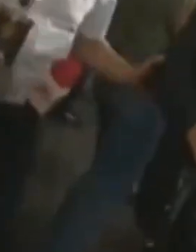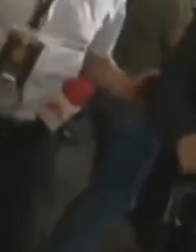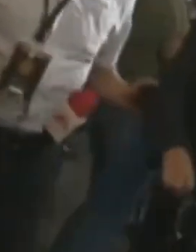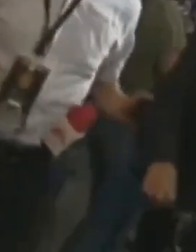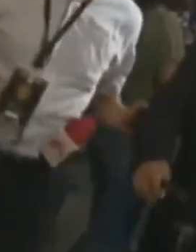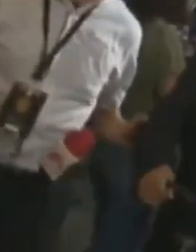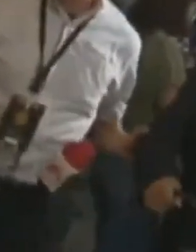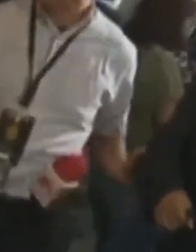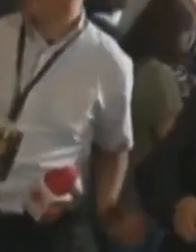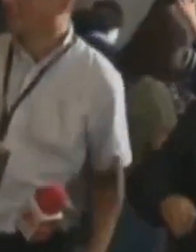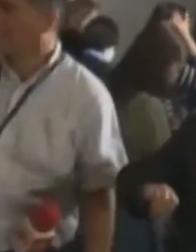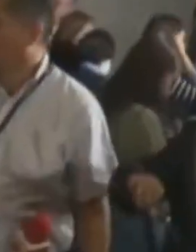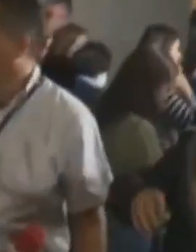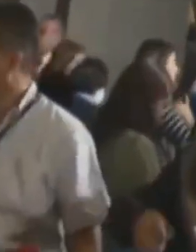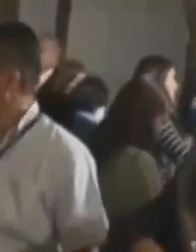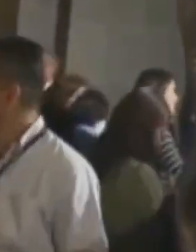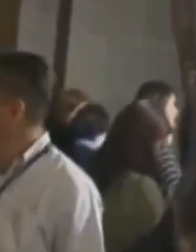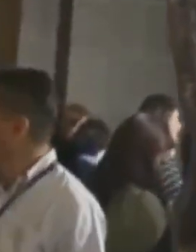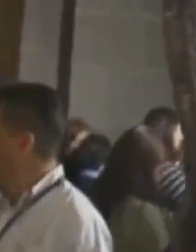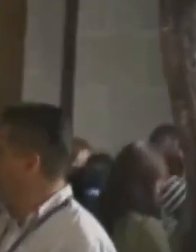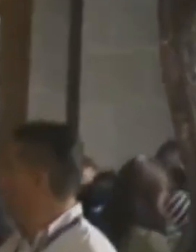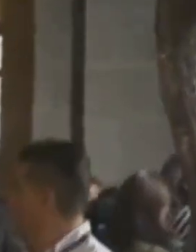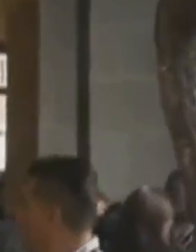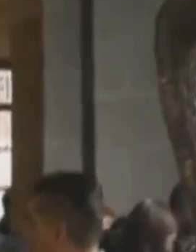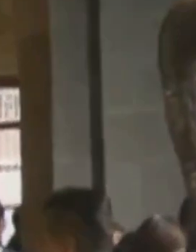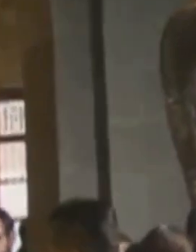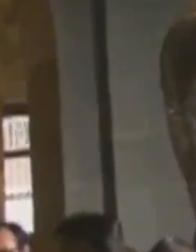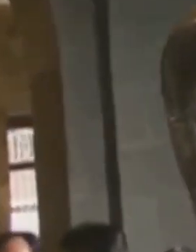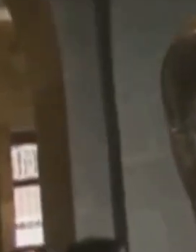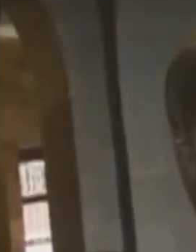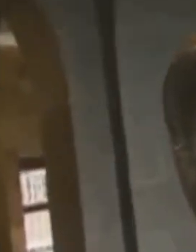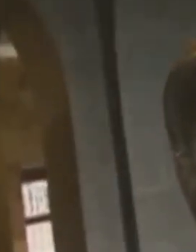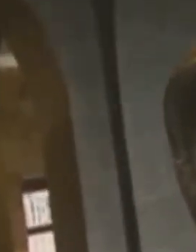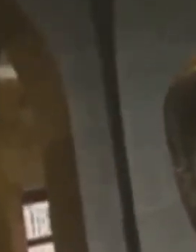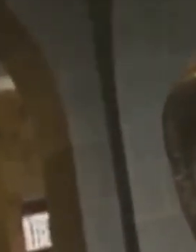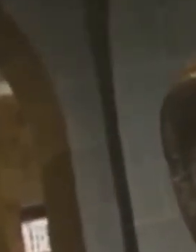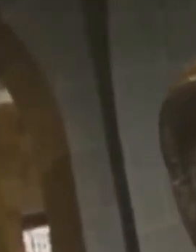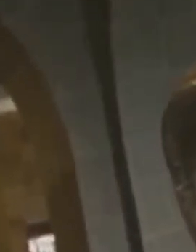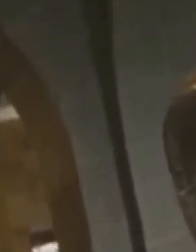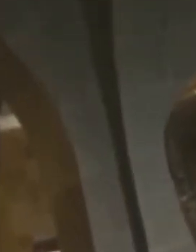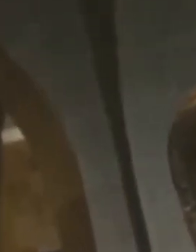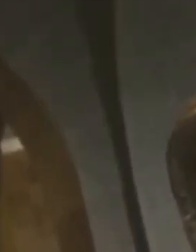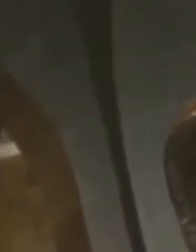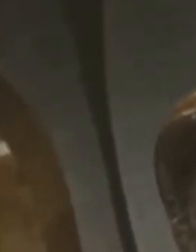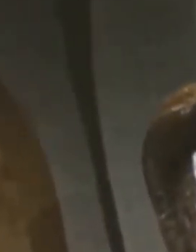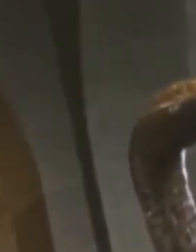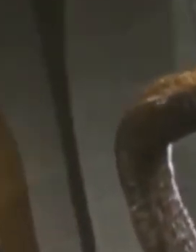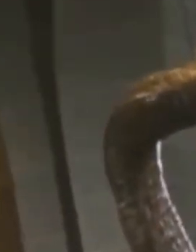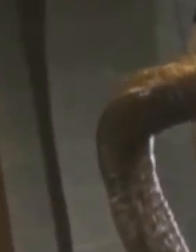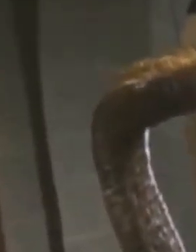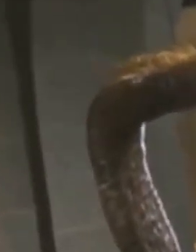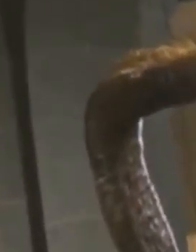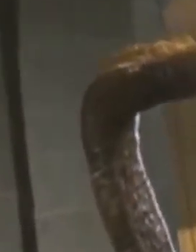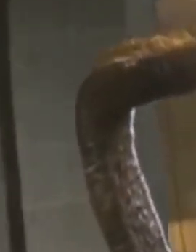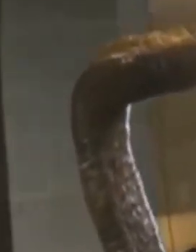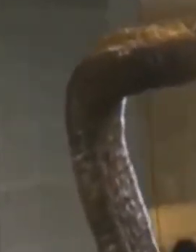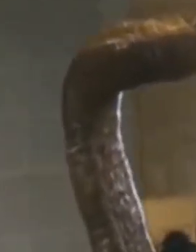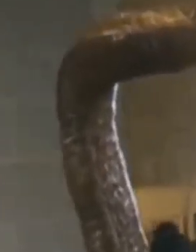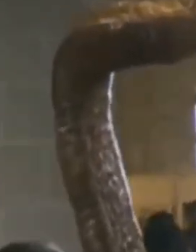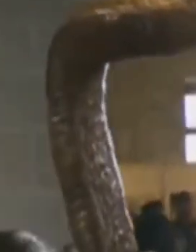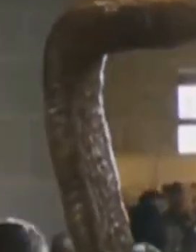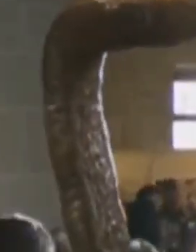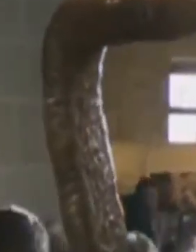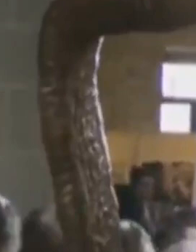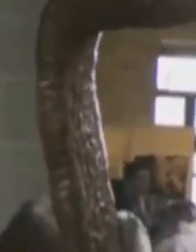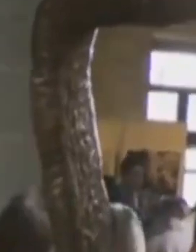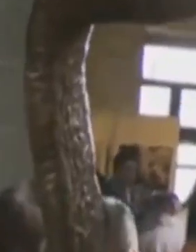del Senado de la República. El mensaje, por supuesto, también por parte del presidente de esta Cámara, el senador Alejandro Armenta Mier,